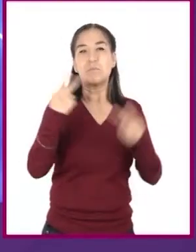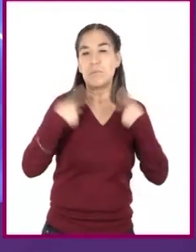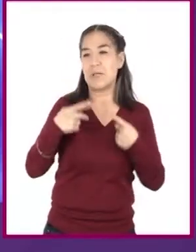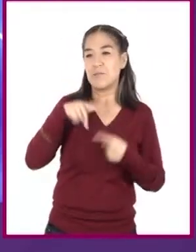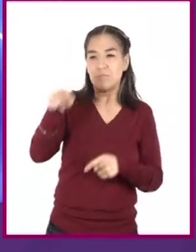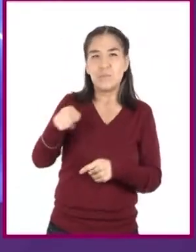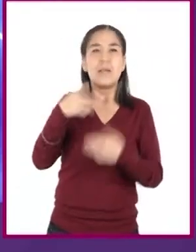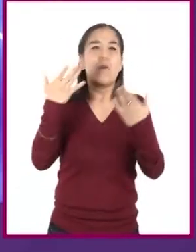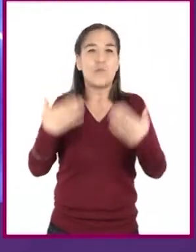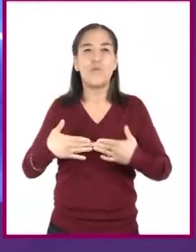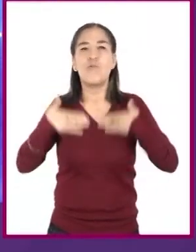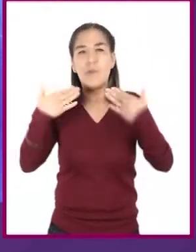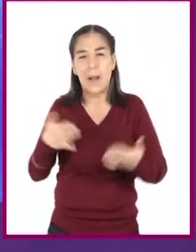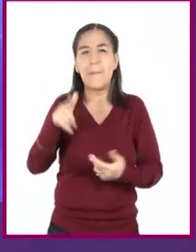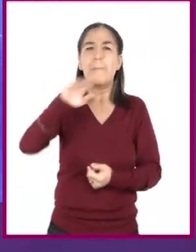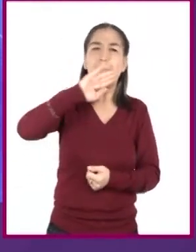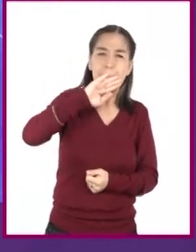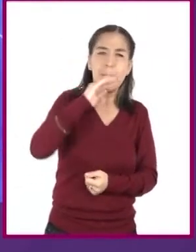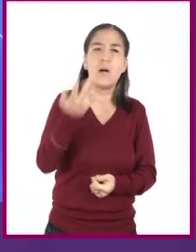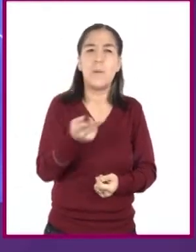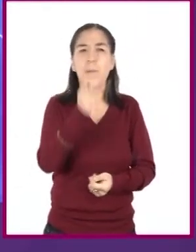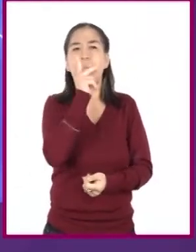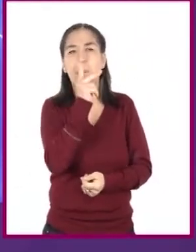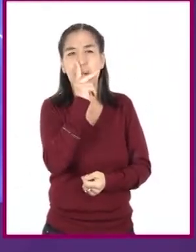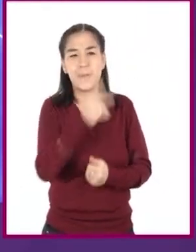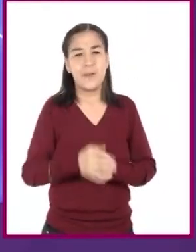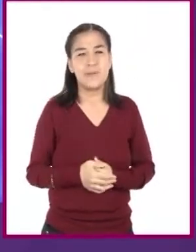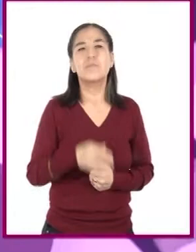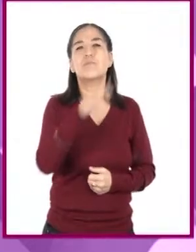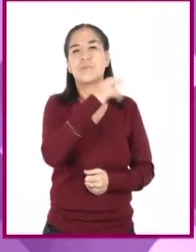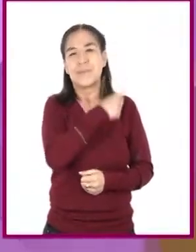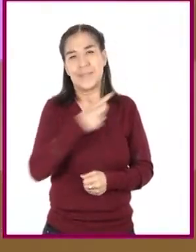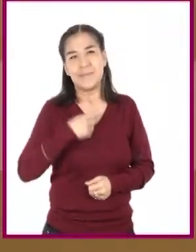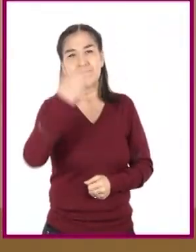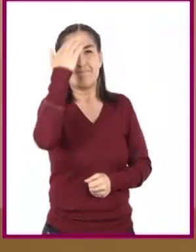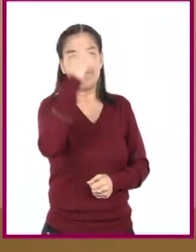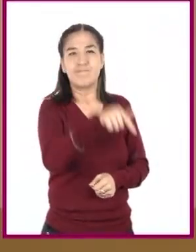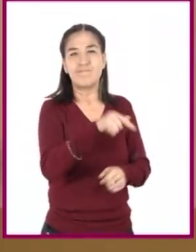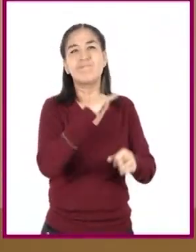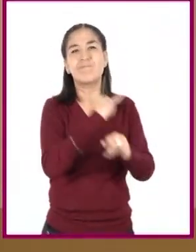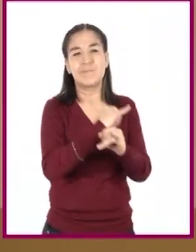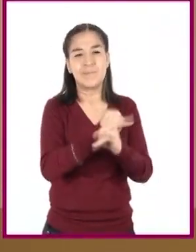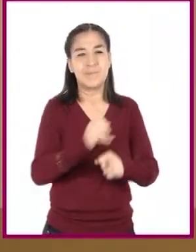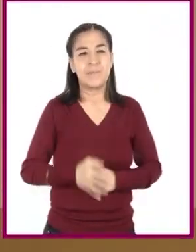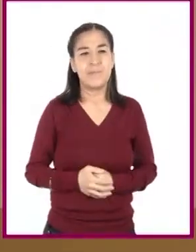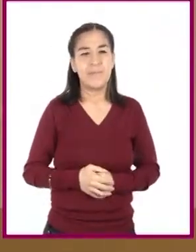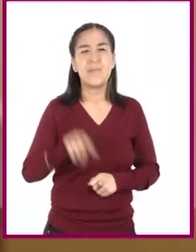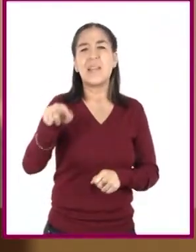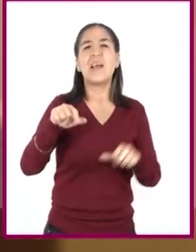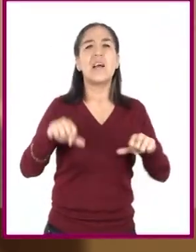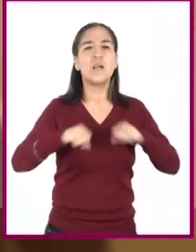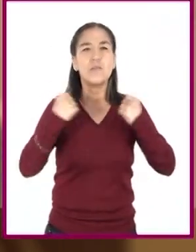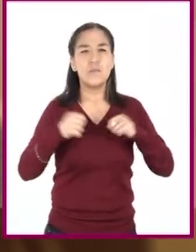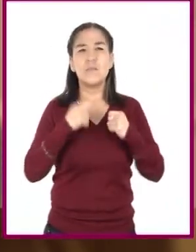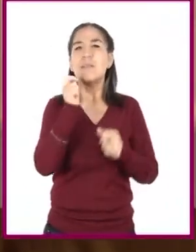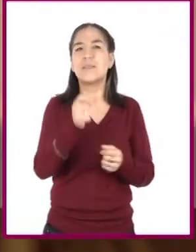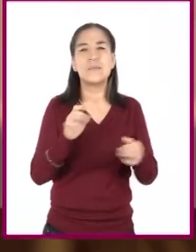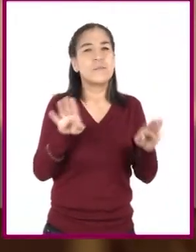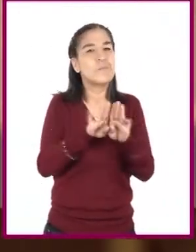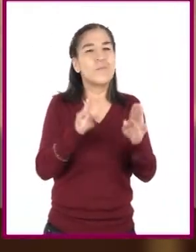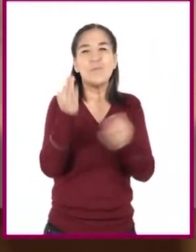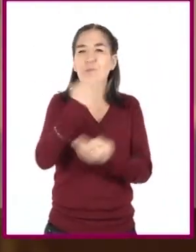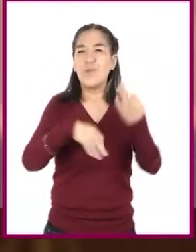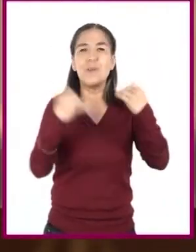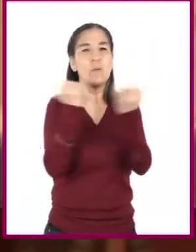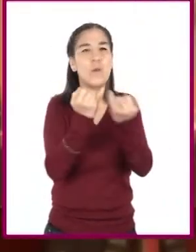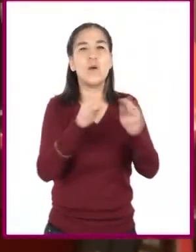de confianza, como mamá o papá, la conozca. En la adolescencia, de manera paralela, definimos